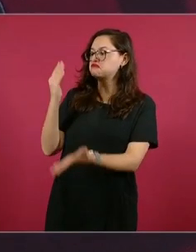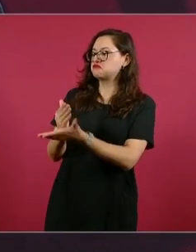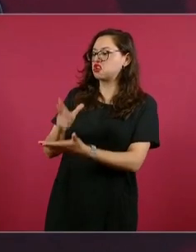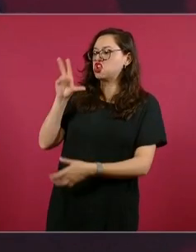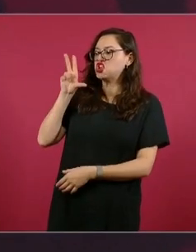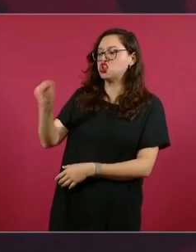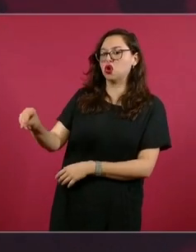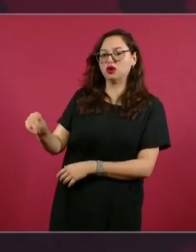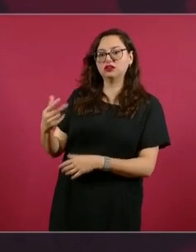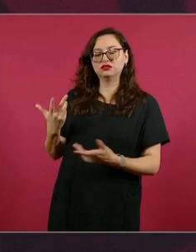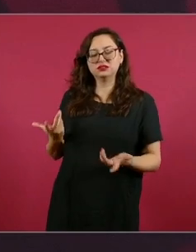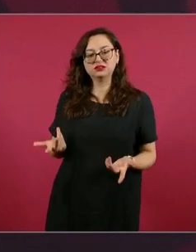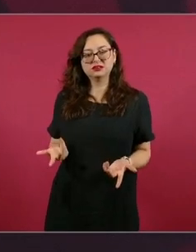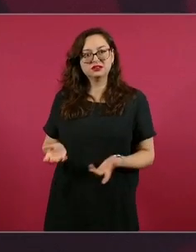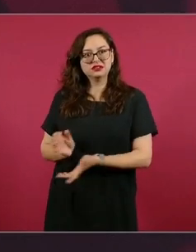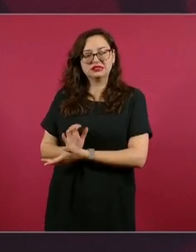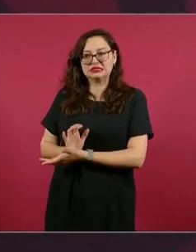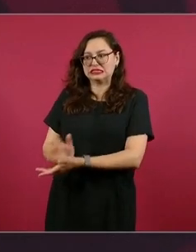Y